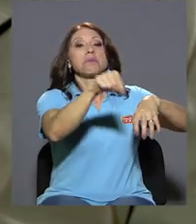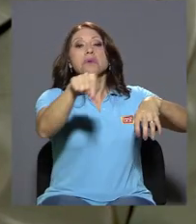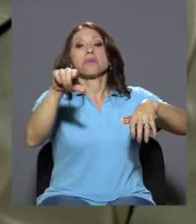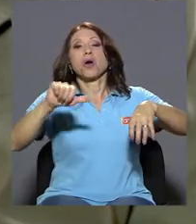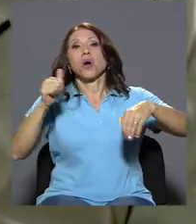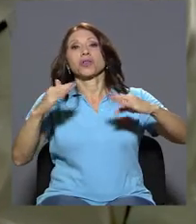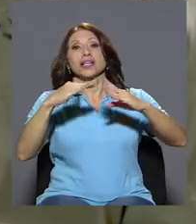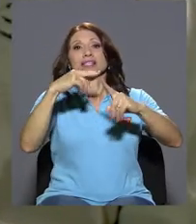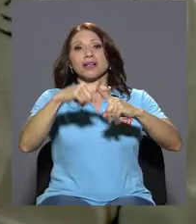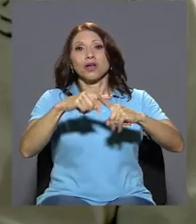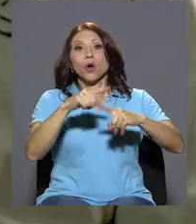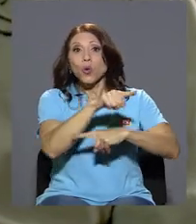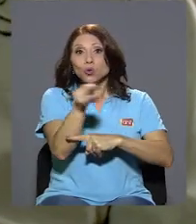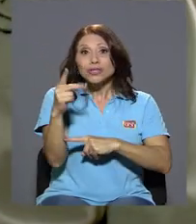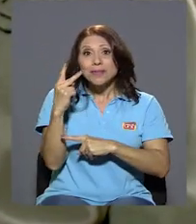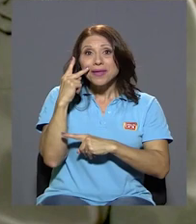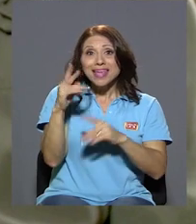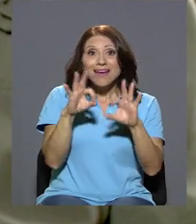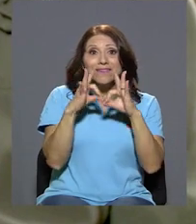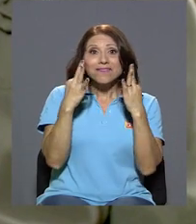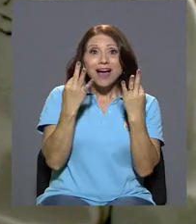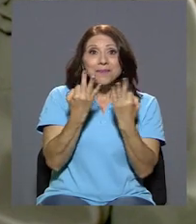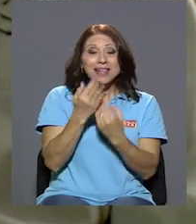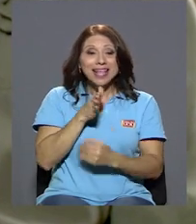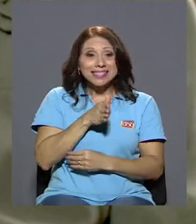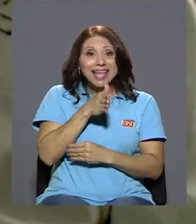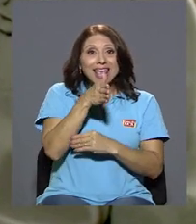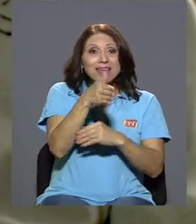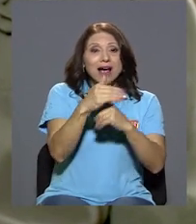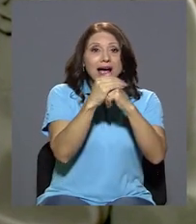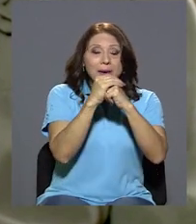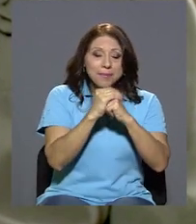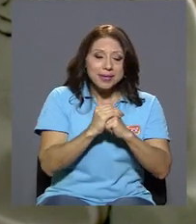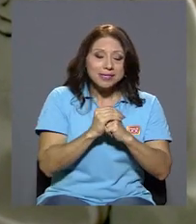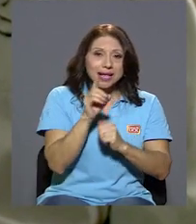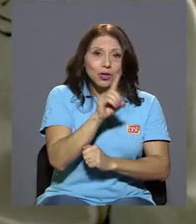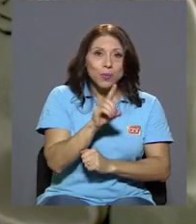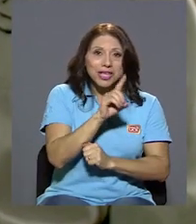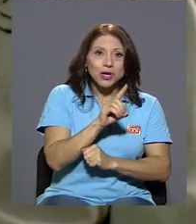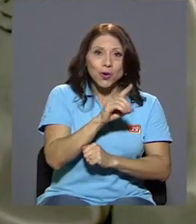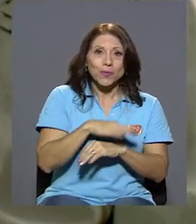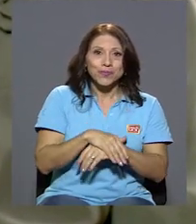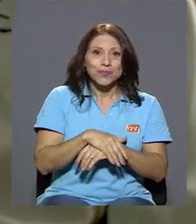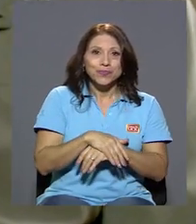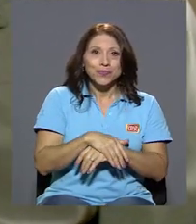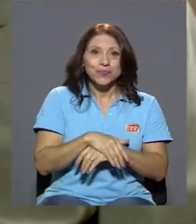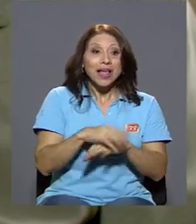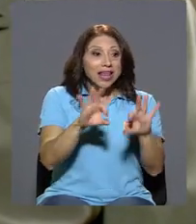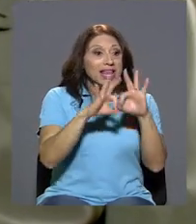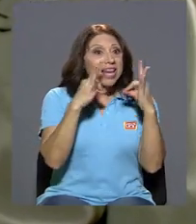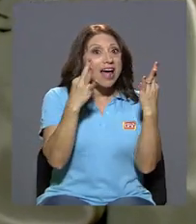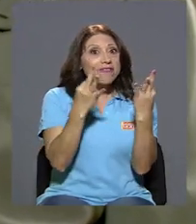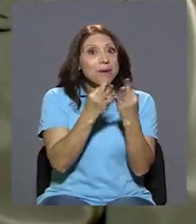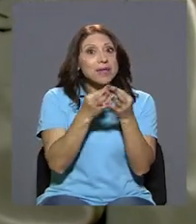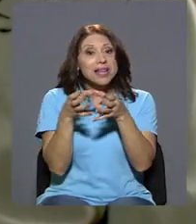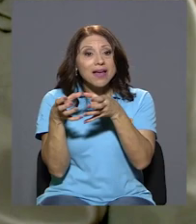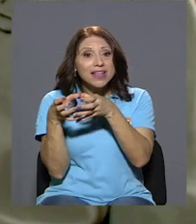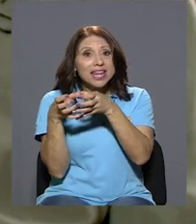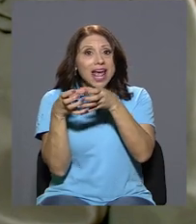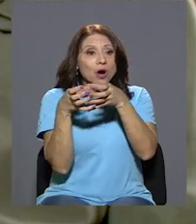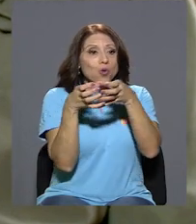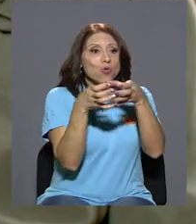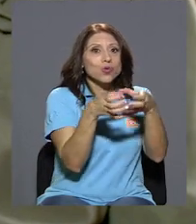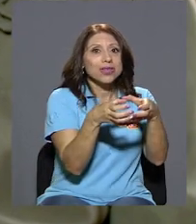te veía a las familias que iban a servicio o misa el domingo y la familia venía junta y se iban